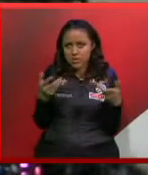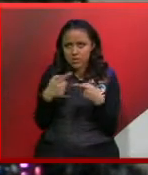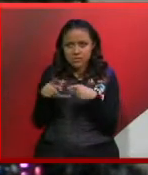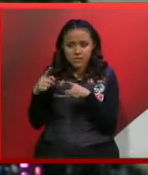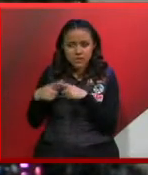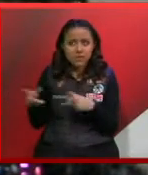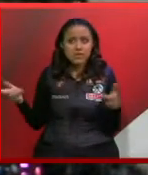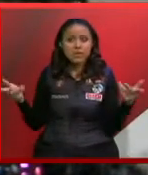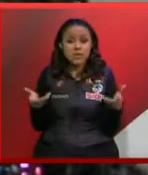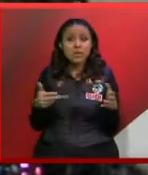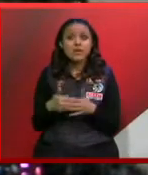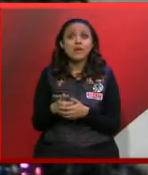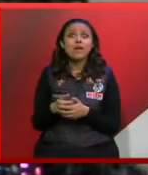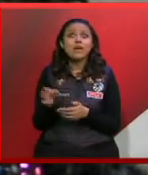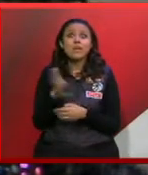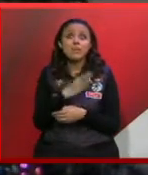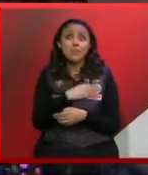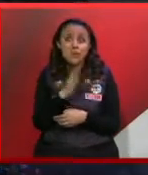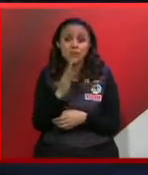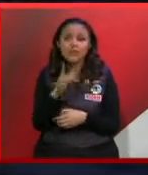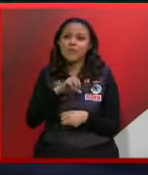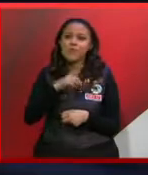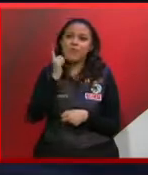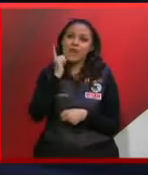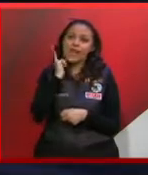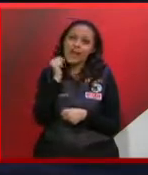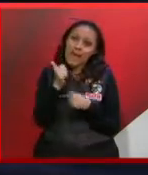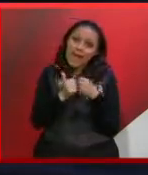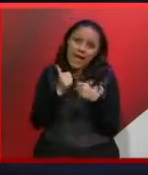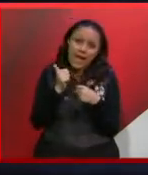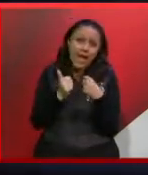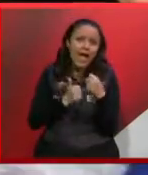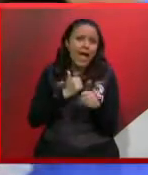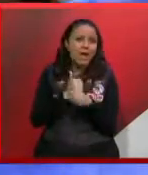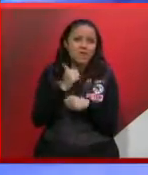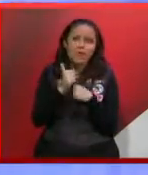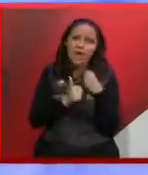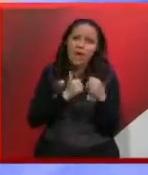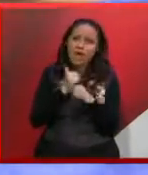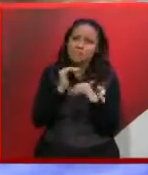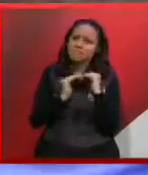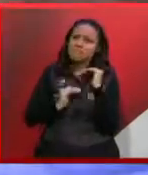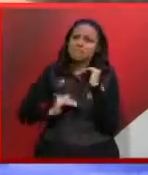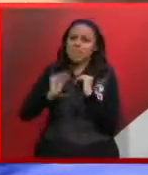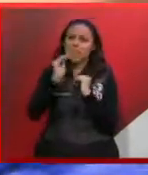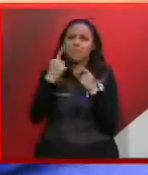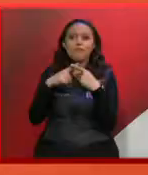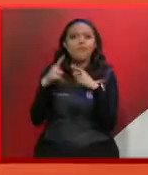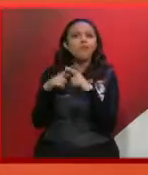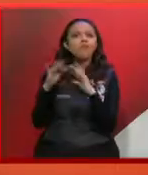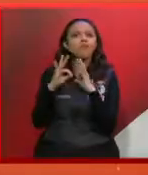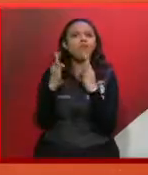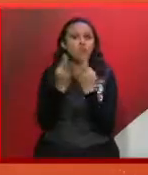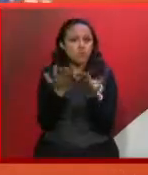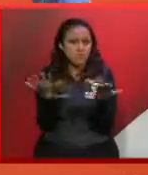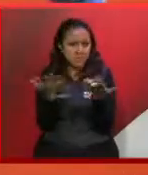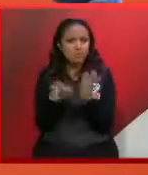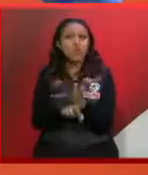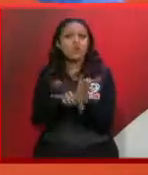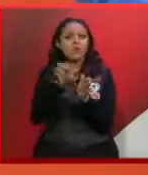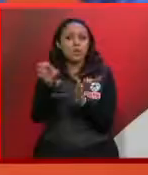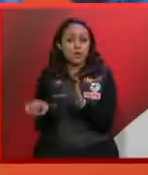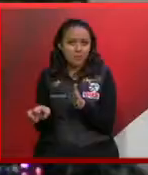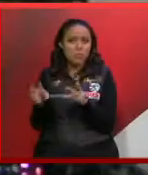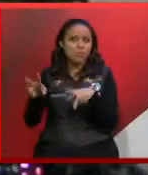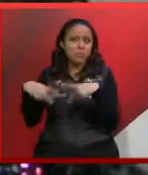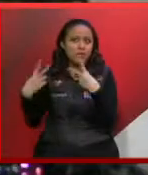haciéndolo, y que bueno, pues esperemos que cada año el donativo vaya creciendo. Hacemos diferentes dinámicas cada año, desde hacer